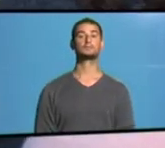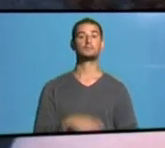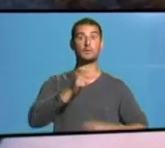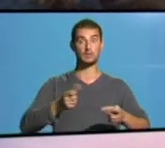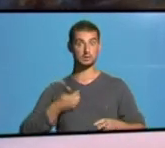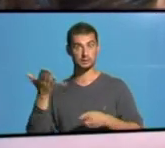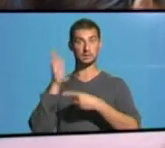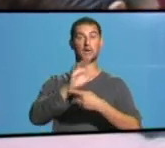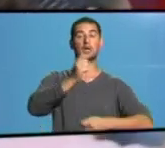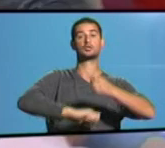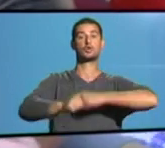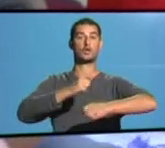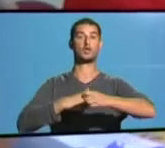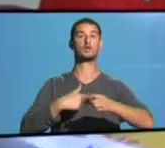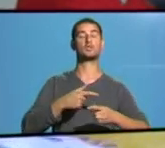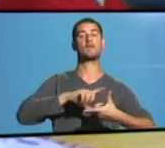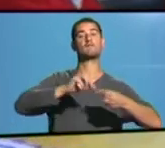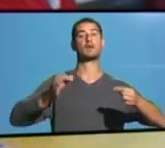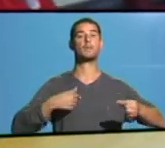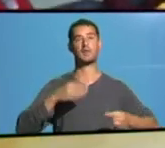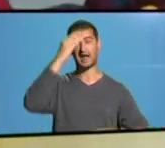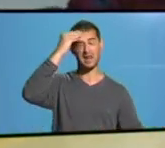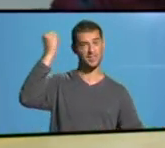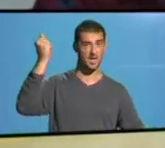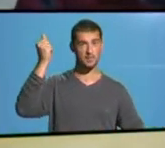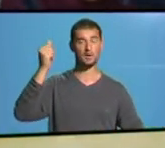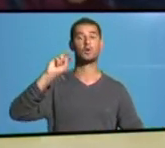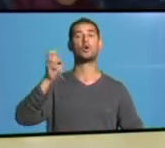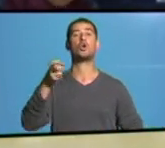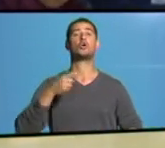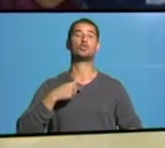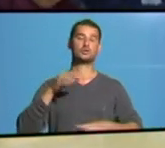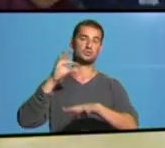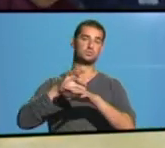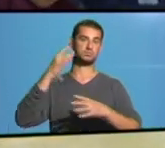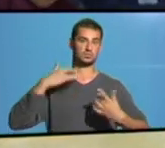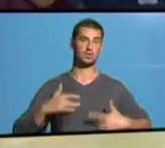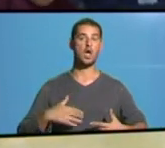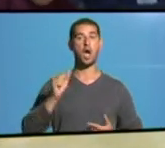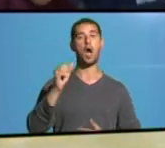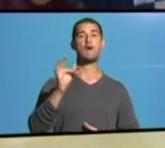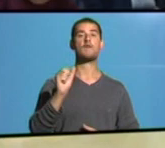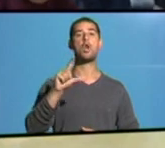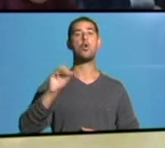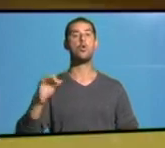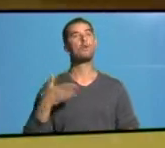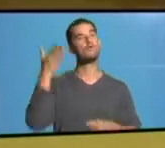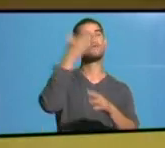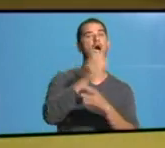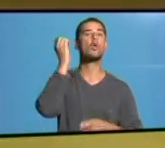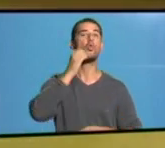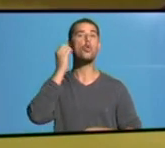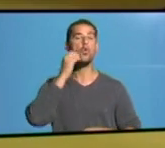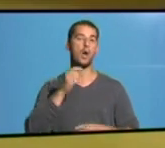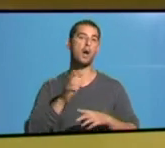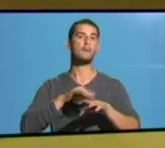Representantes da Asociación Lucense de Familiares de Enfermos de Alzheimer e outras demencias, AFALU, viaxarán a Cuba o vindeiro xoves día 13 para